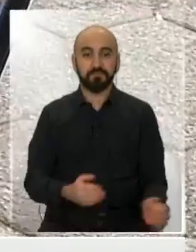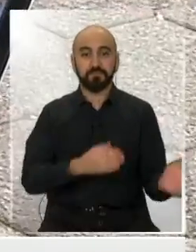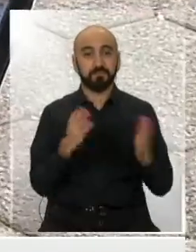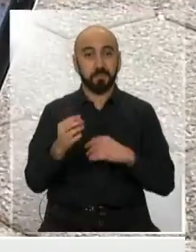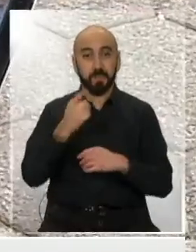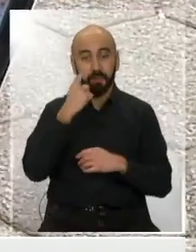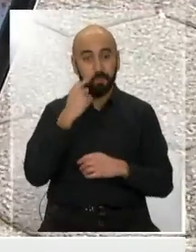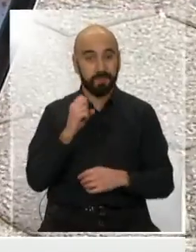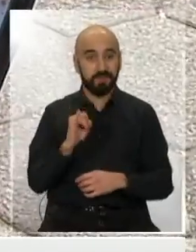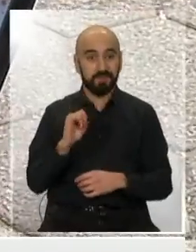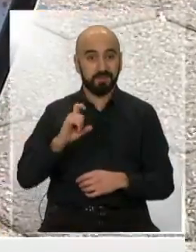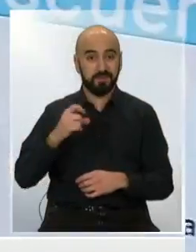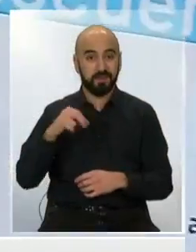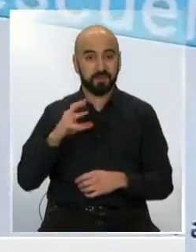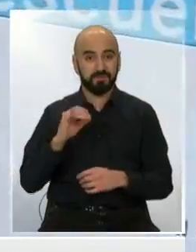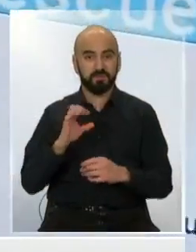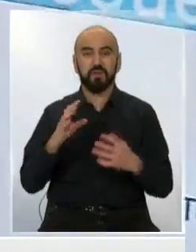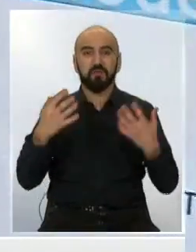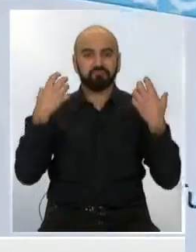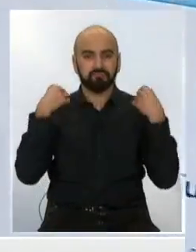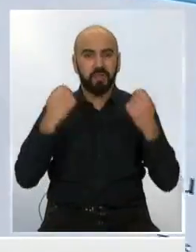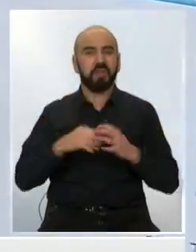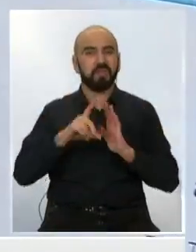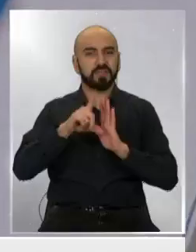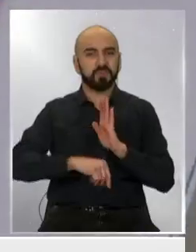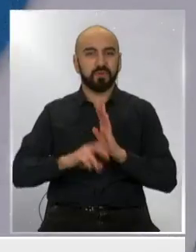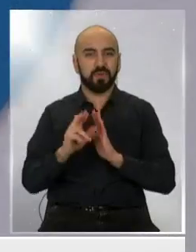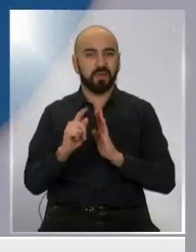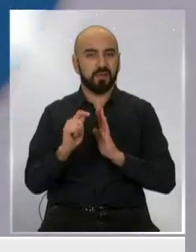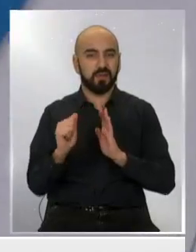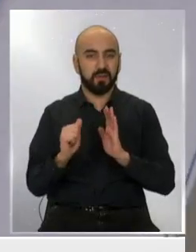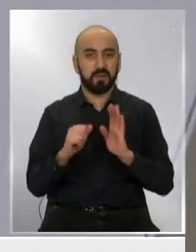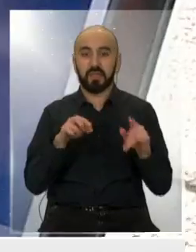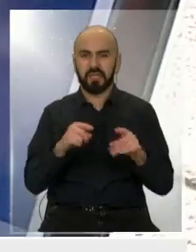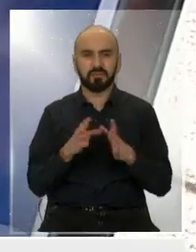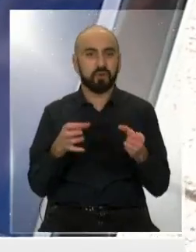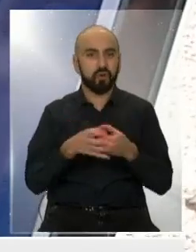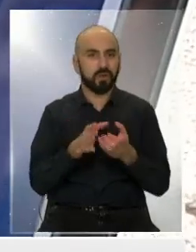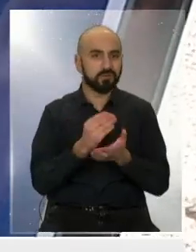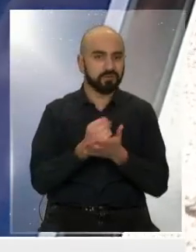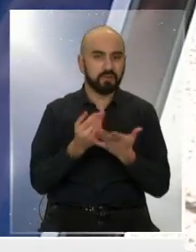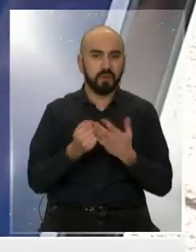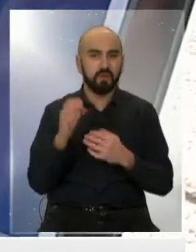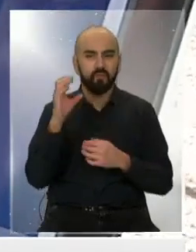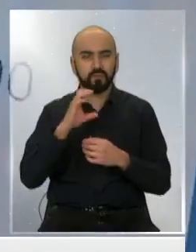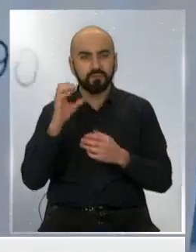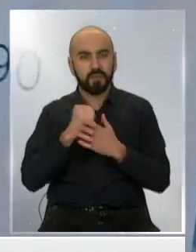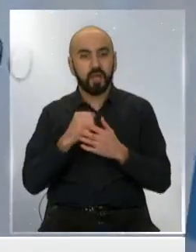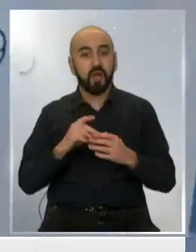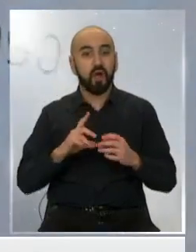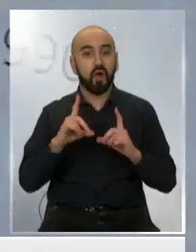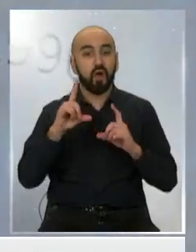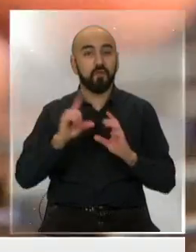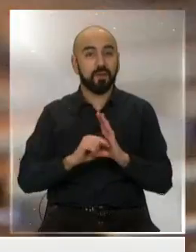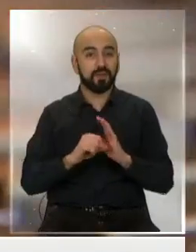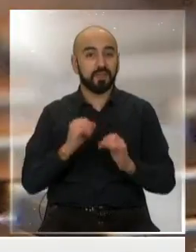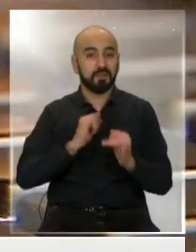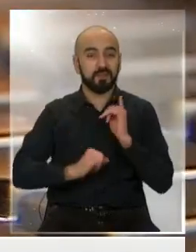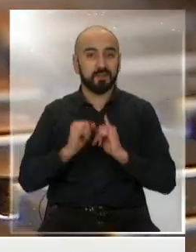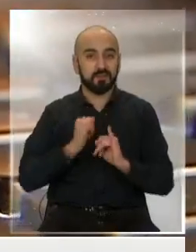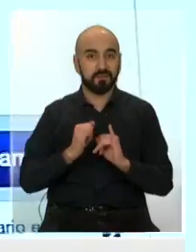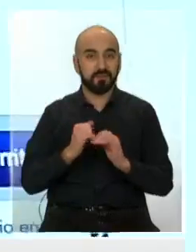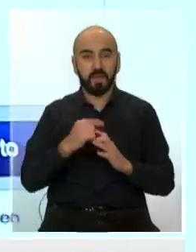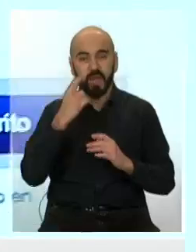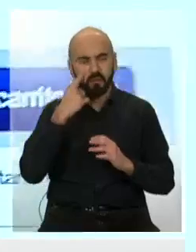Ignacio es parte del equipo de Descuentos Rata, una organización que se dedica a buscar ofertas en internet y a verificar que